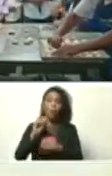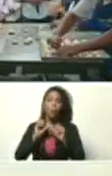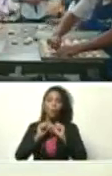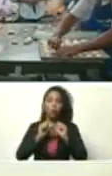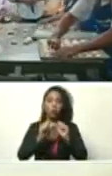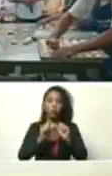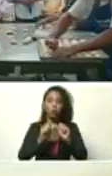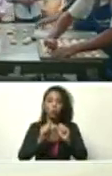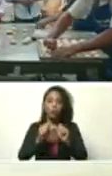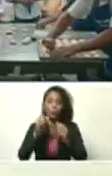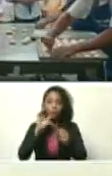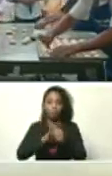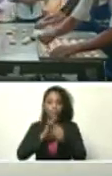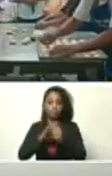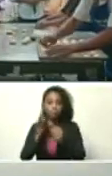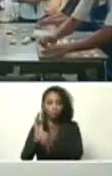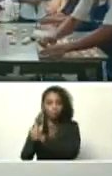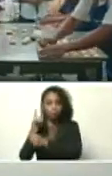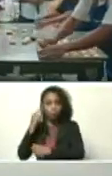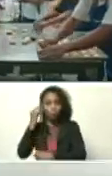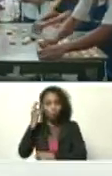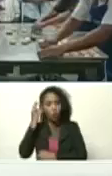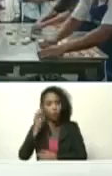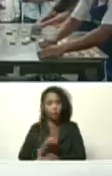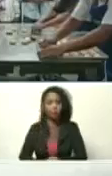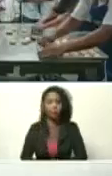Nereida, presidente?